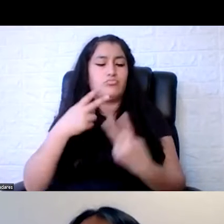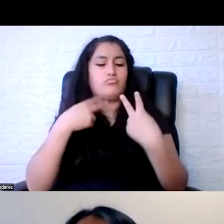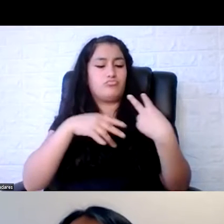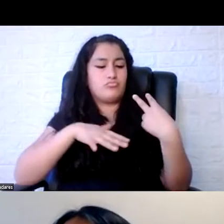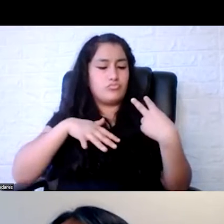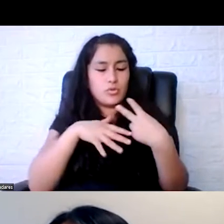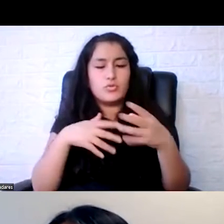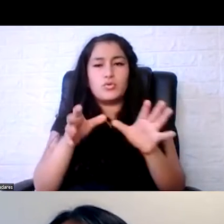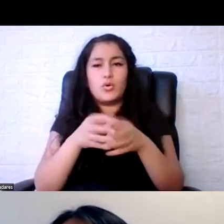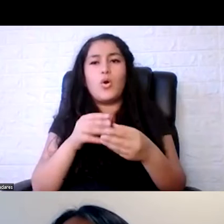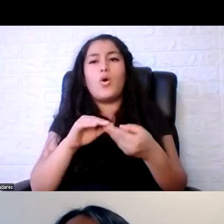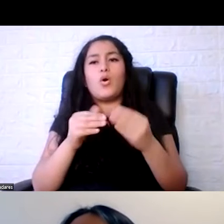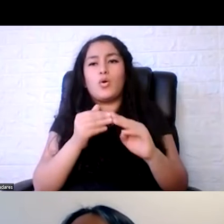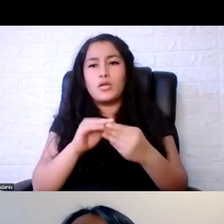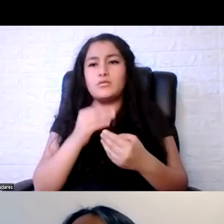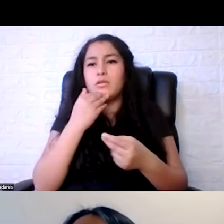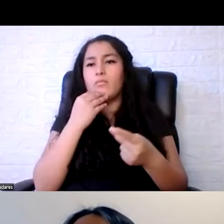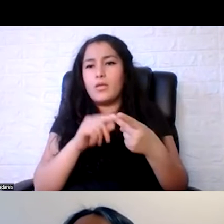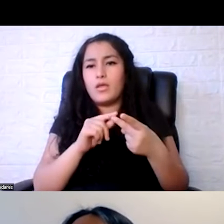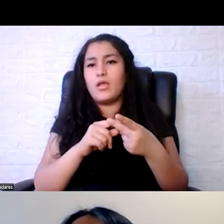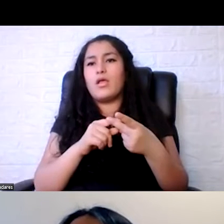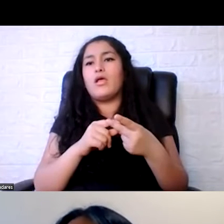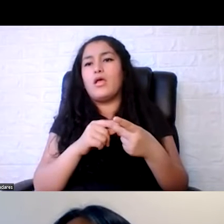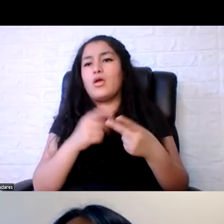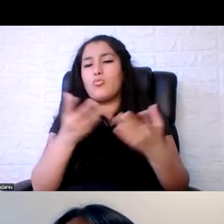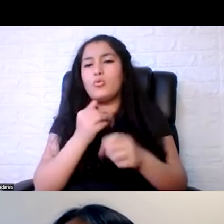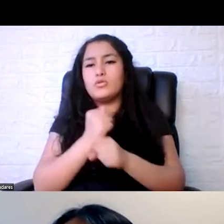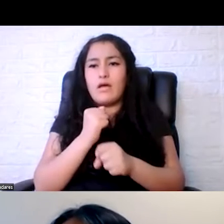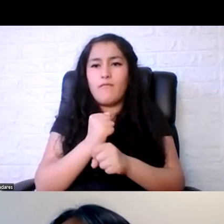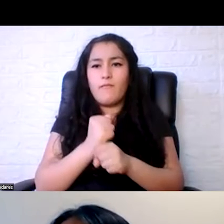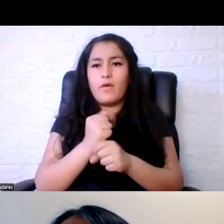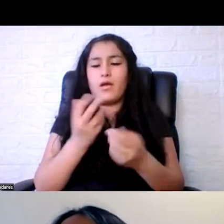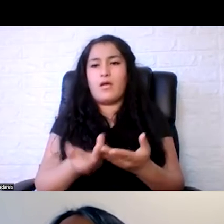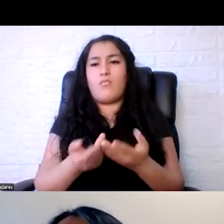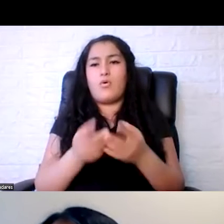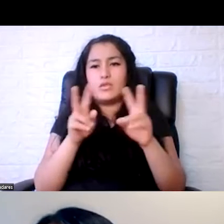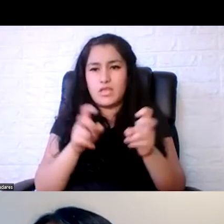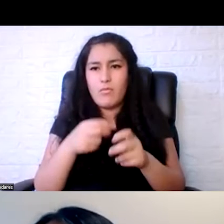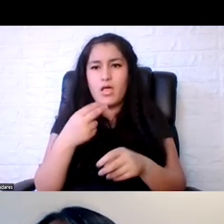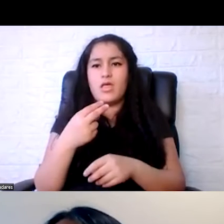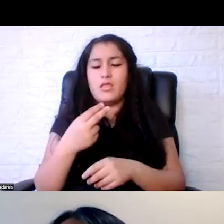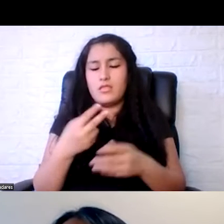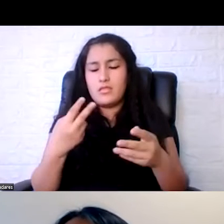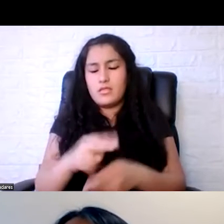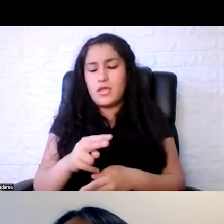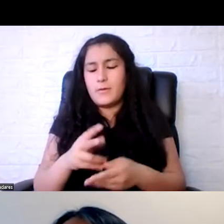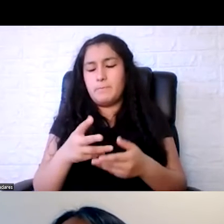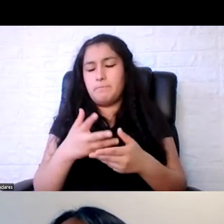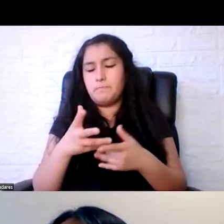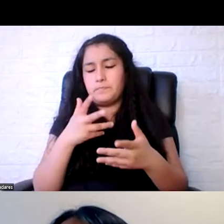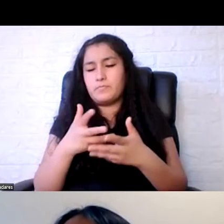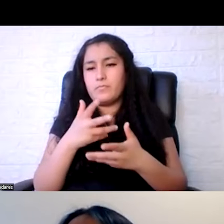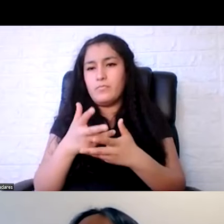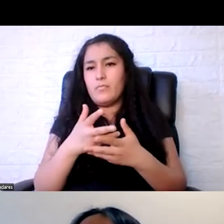el conjunto de organizaciones con el que trabajamos, que es cómo politizamos la gestión de residuos y cómo politizamos,